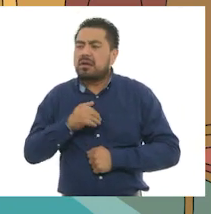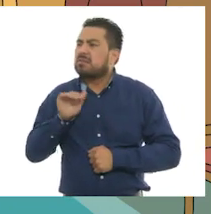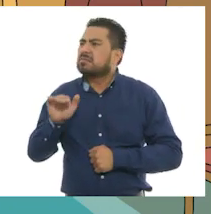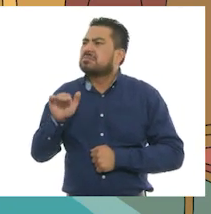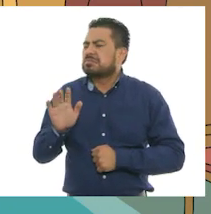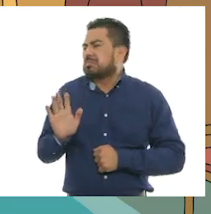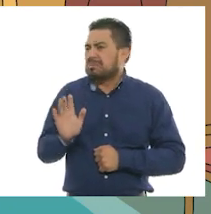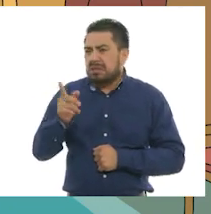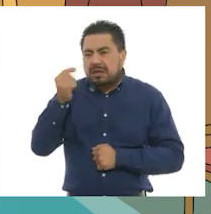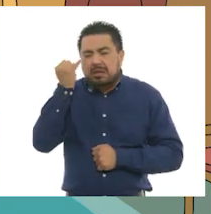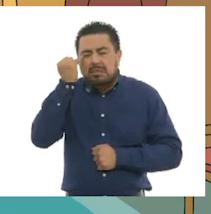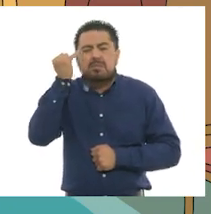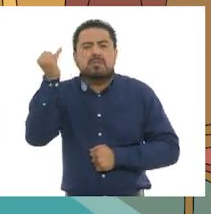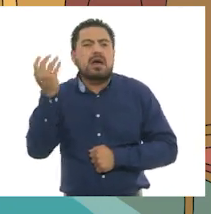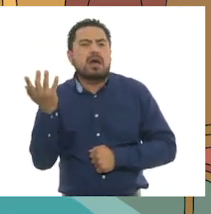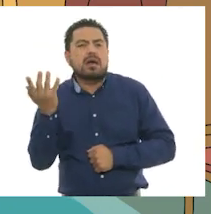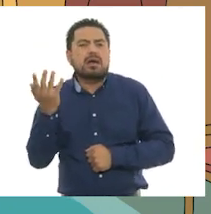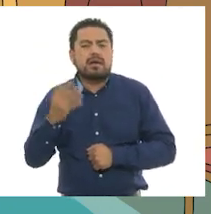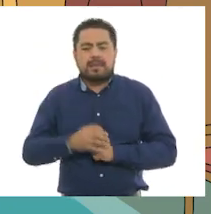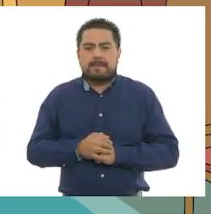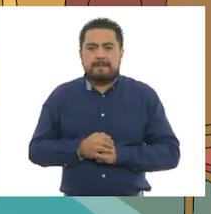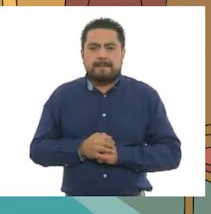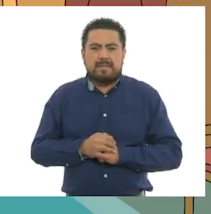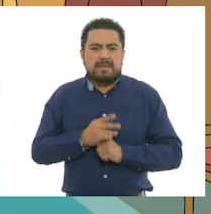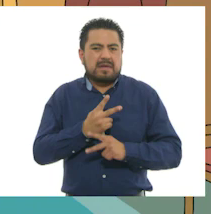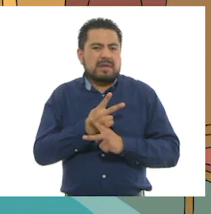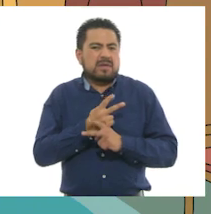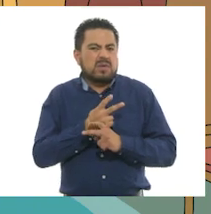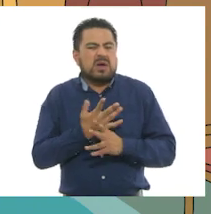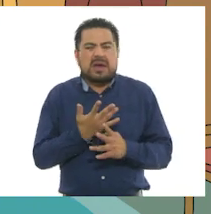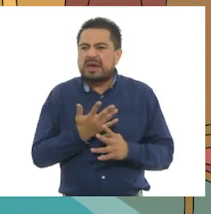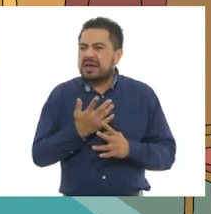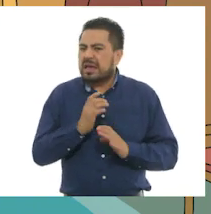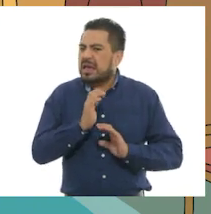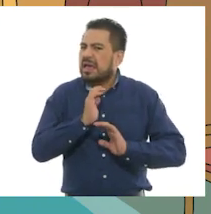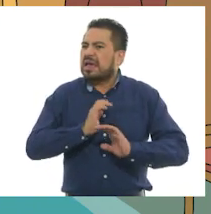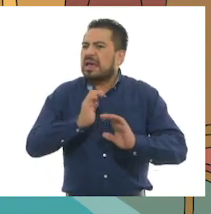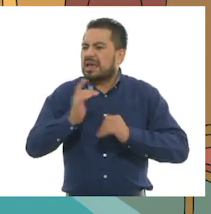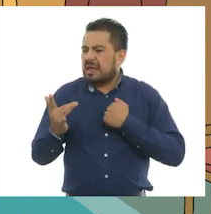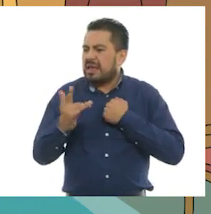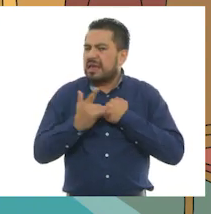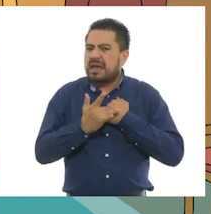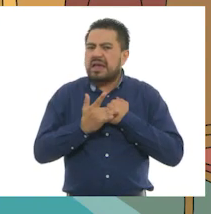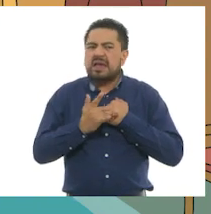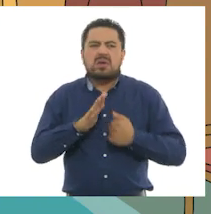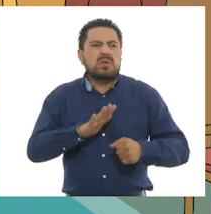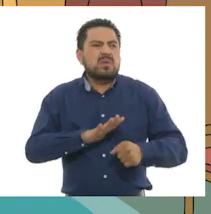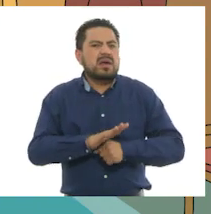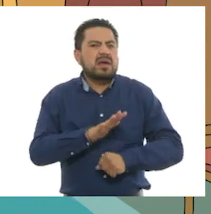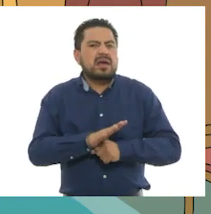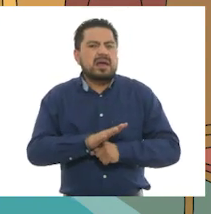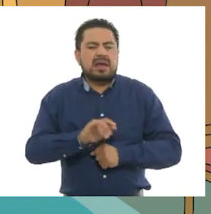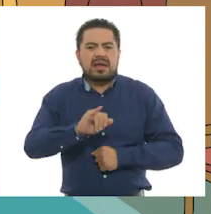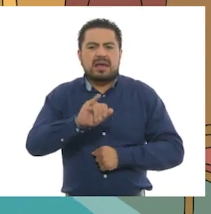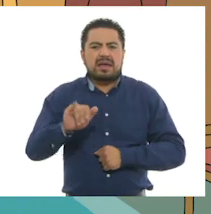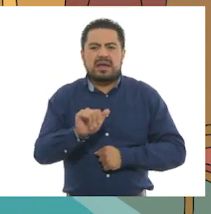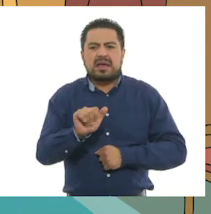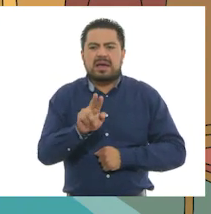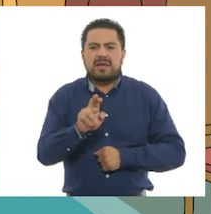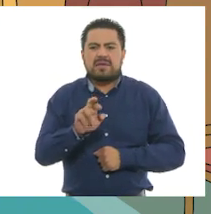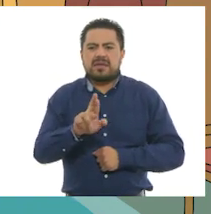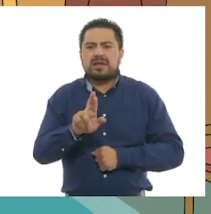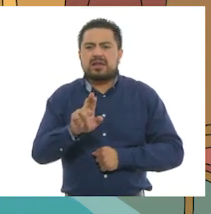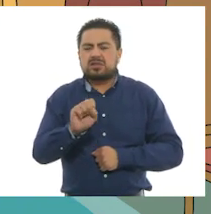pues imagínate, el trío Calaveras, nos pusimos a cantar algunas canciones de Javier Solís,